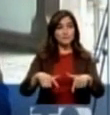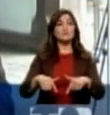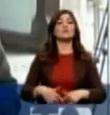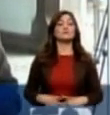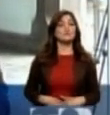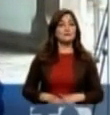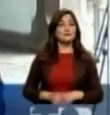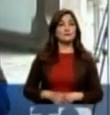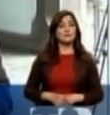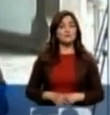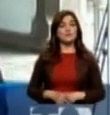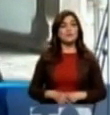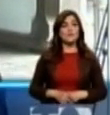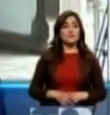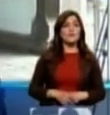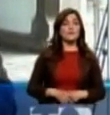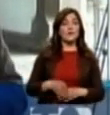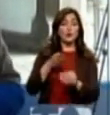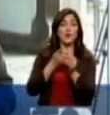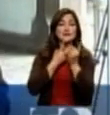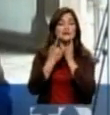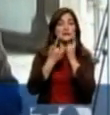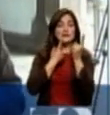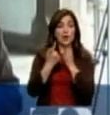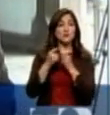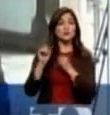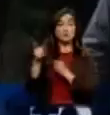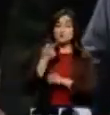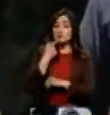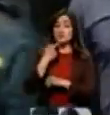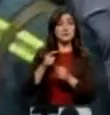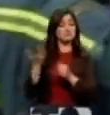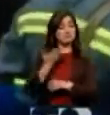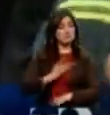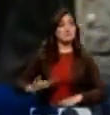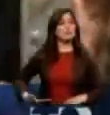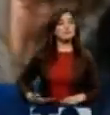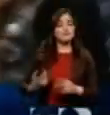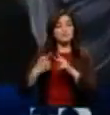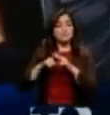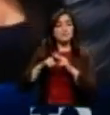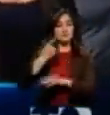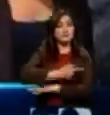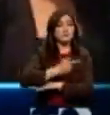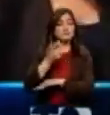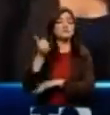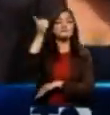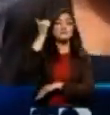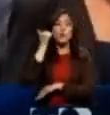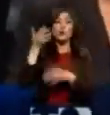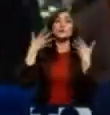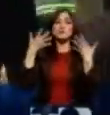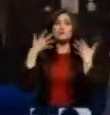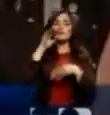República, Lenín Moreno. Esto como parte de los diálogos que anunció el primer mandatario y que ya vimos inició el día de ayer en Guayaquil con